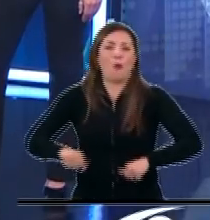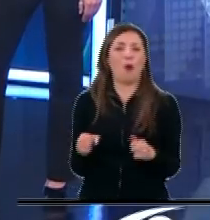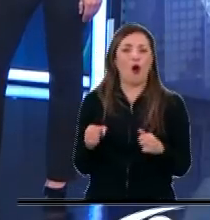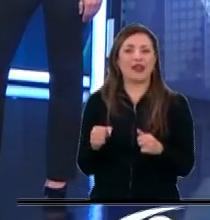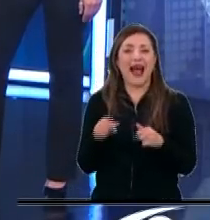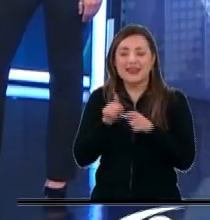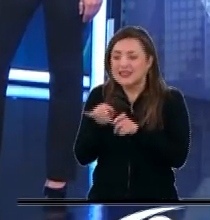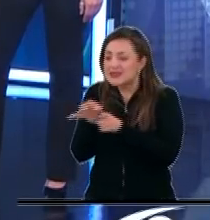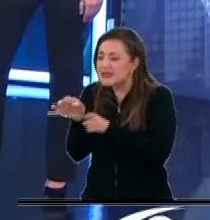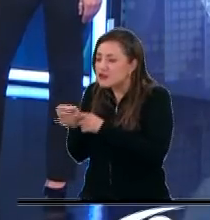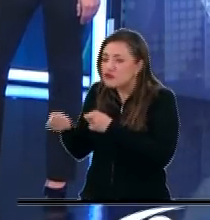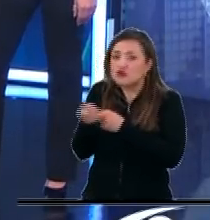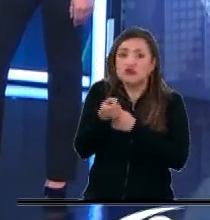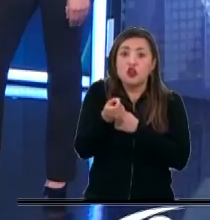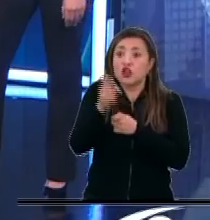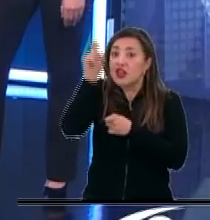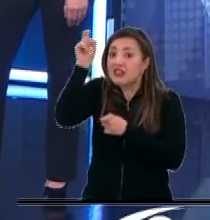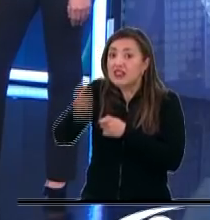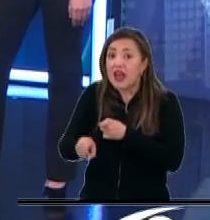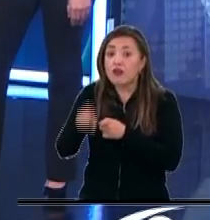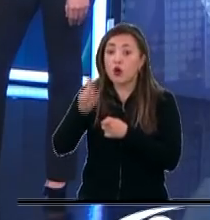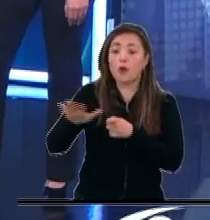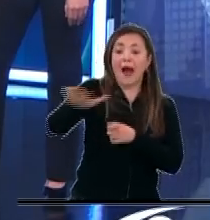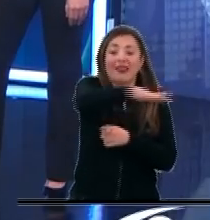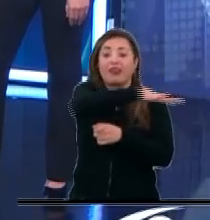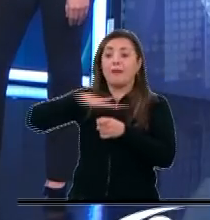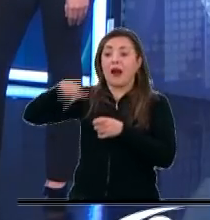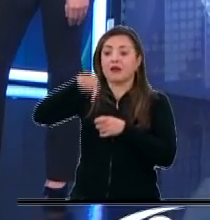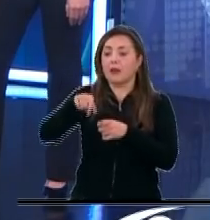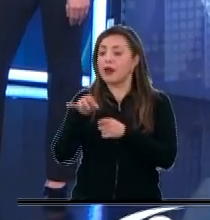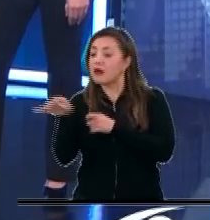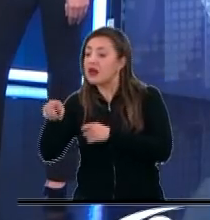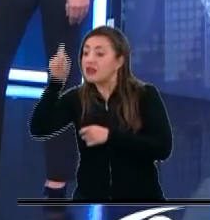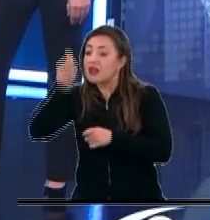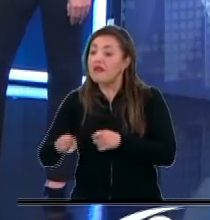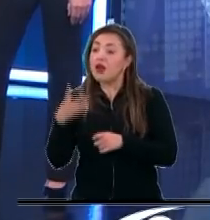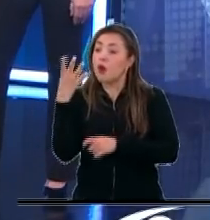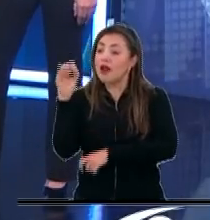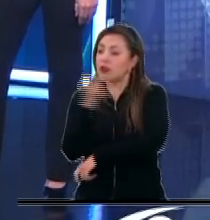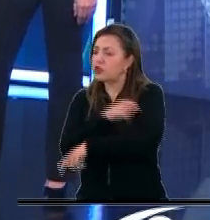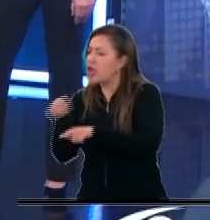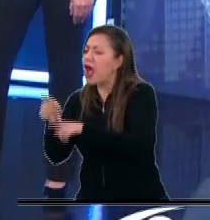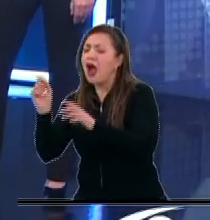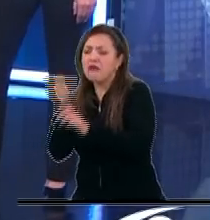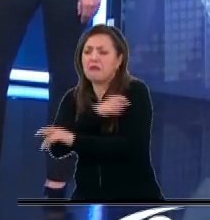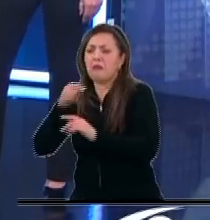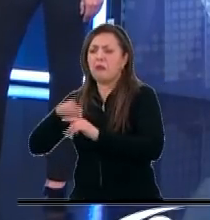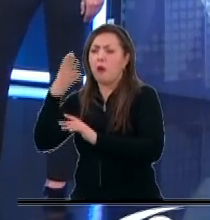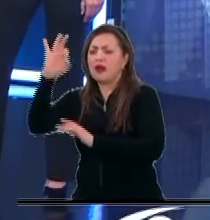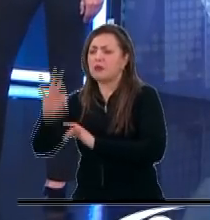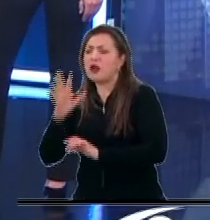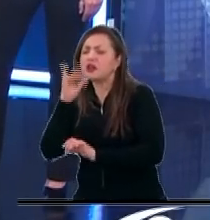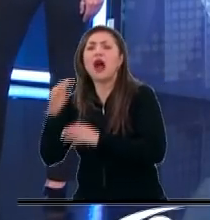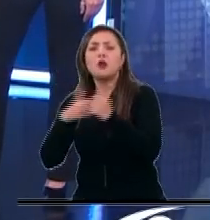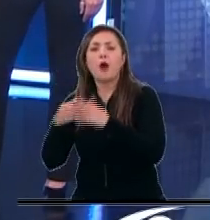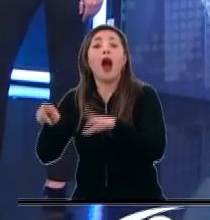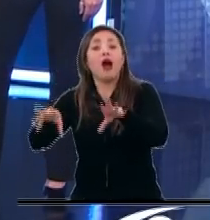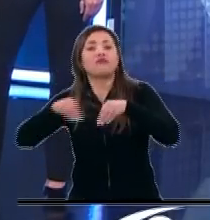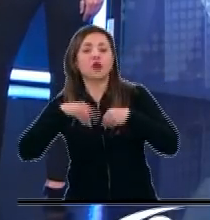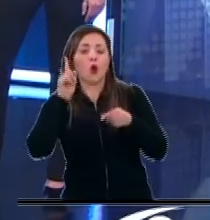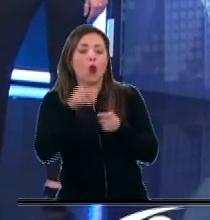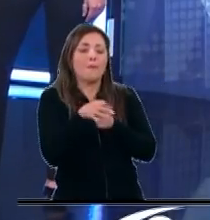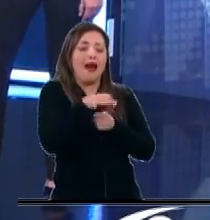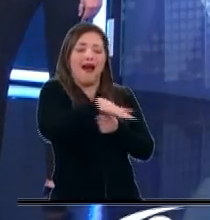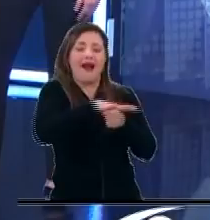no necesitarán cumplir con el 40% de aplicación y refuerzos y se acogerían a lo que determine la ciudad capital más